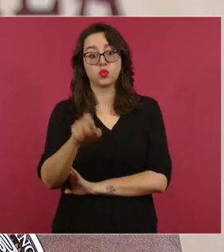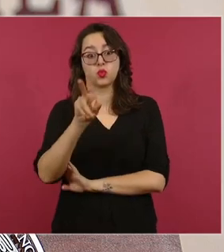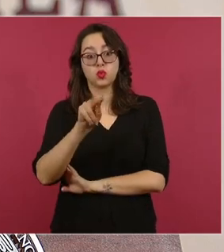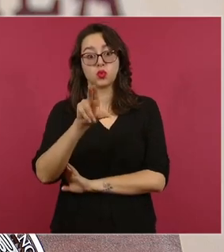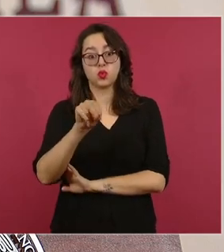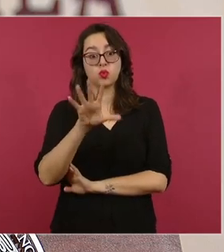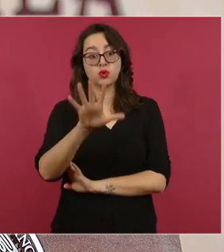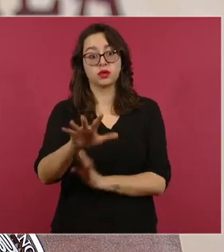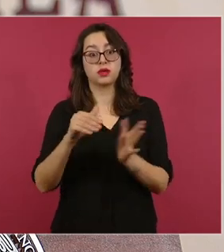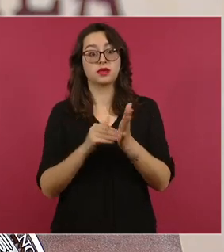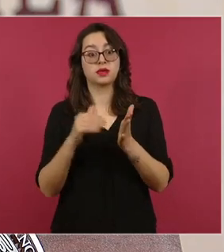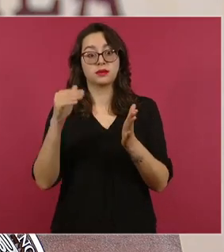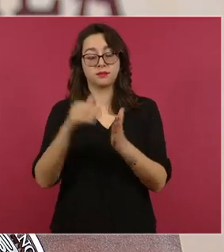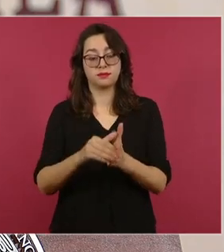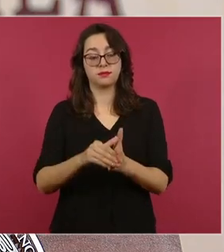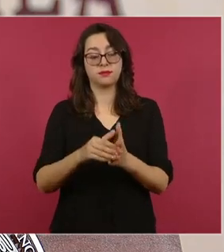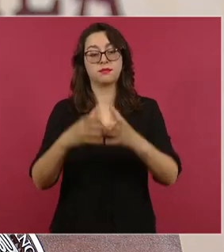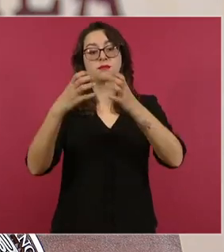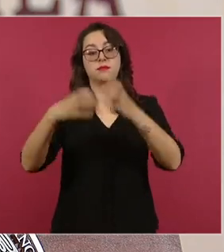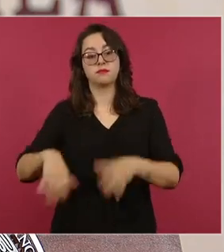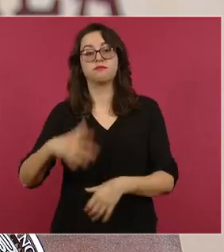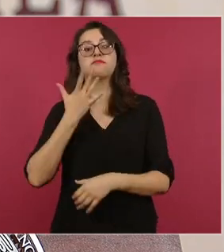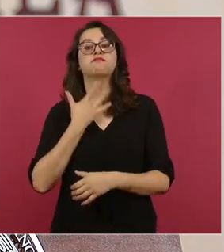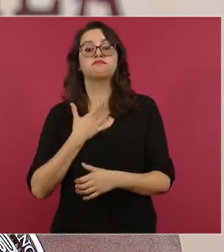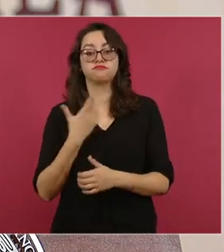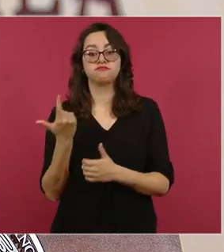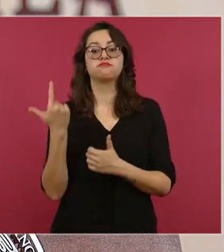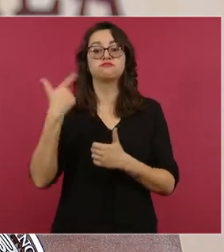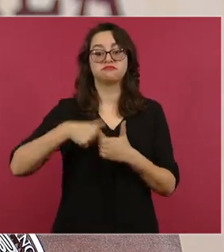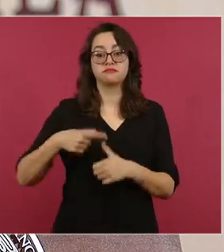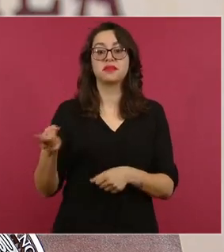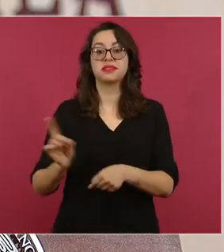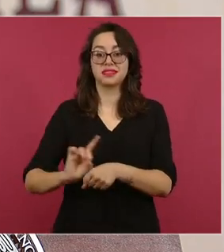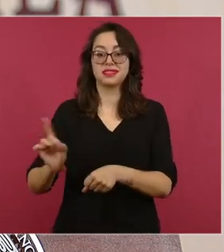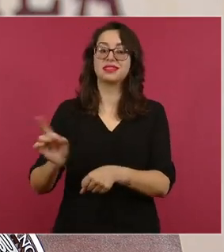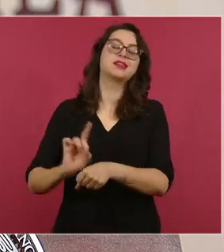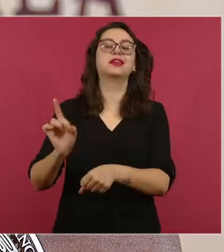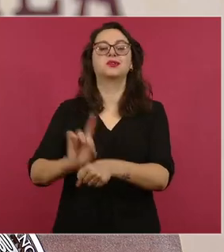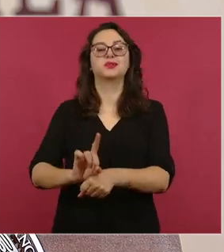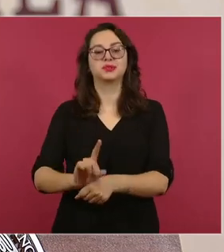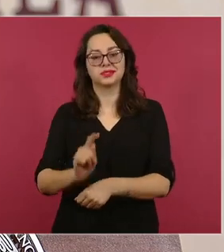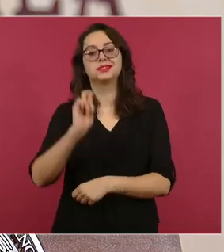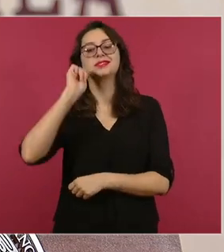1.185 millones de barriles de gasolina diarios. Es decir,